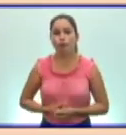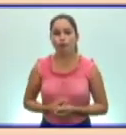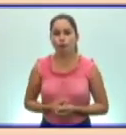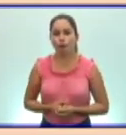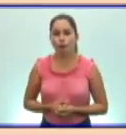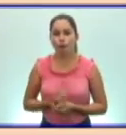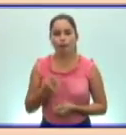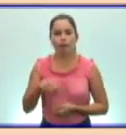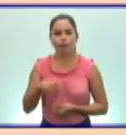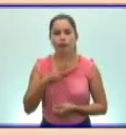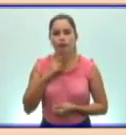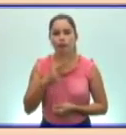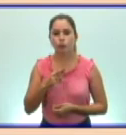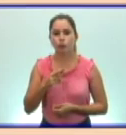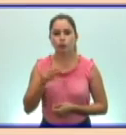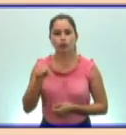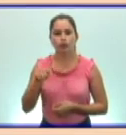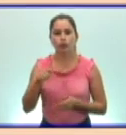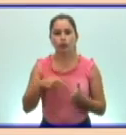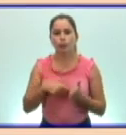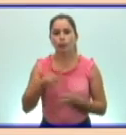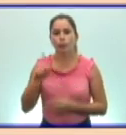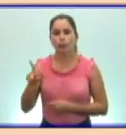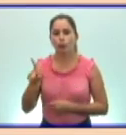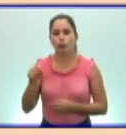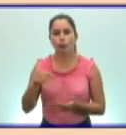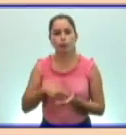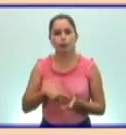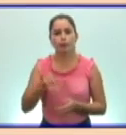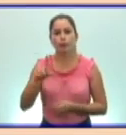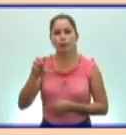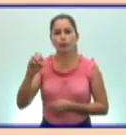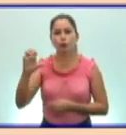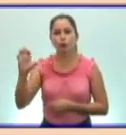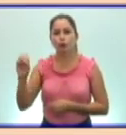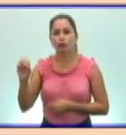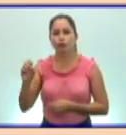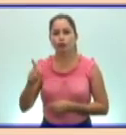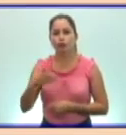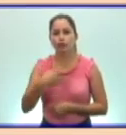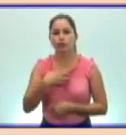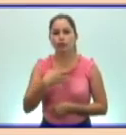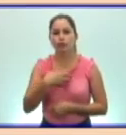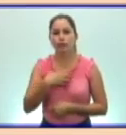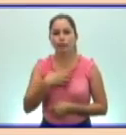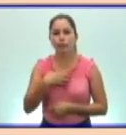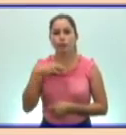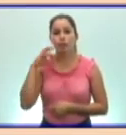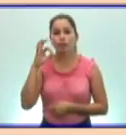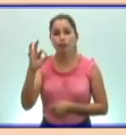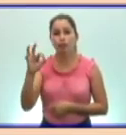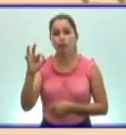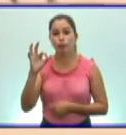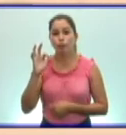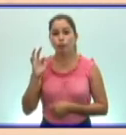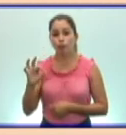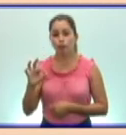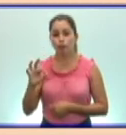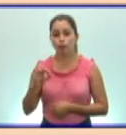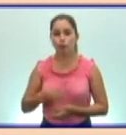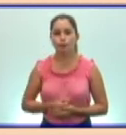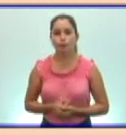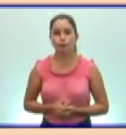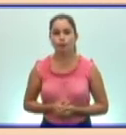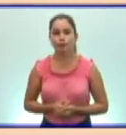daría tanto por uno. Cuando lo multiplique por 100, pues entonces tendríamos el tanto por ciento. De aquí,